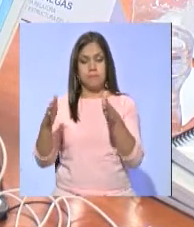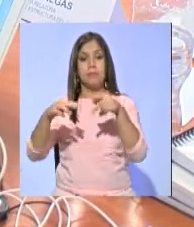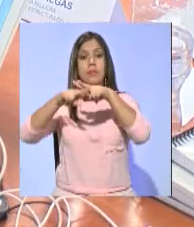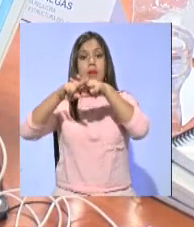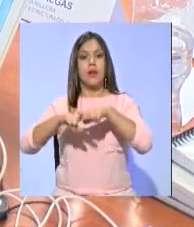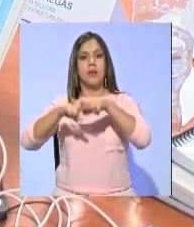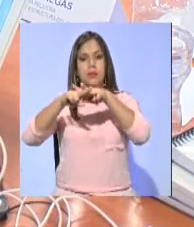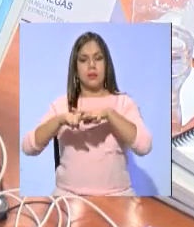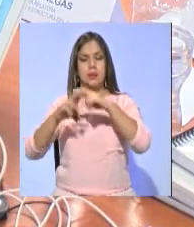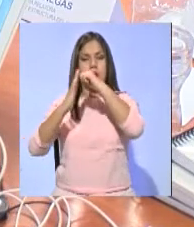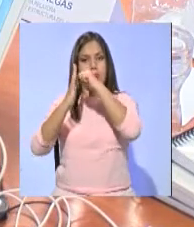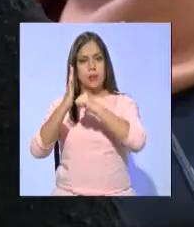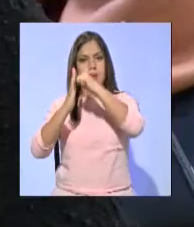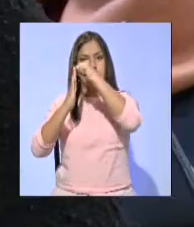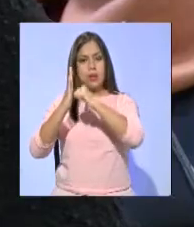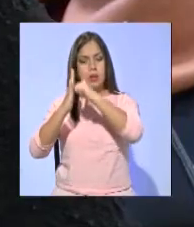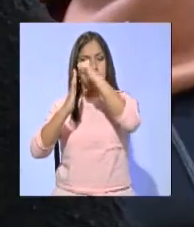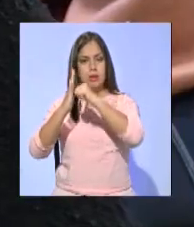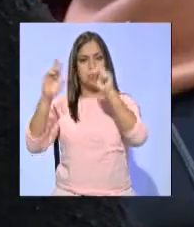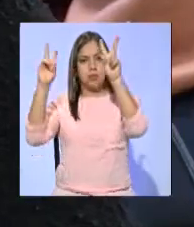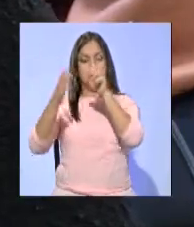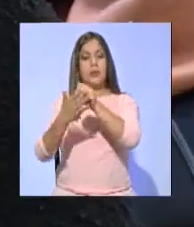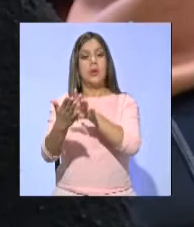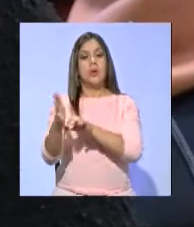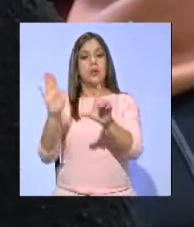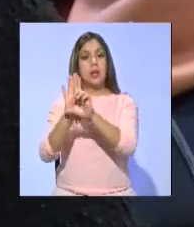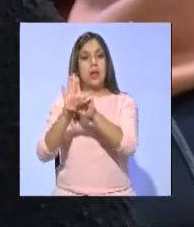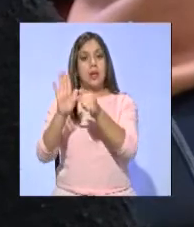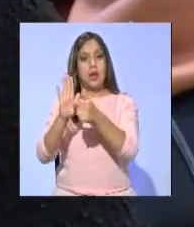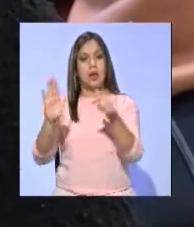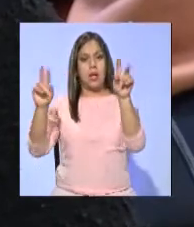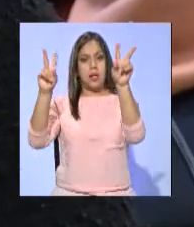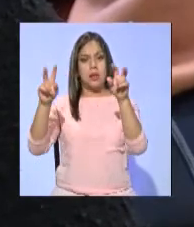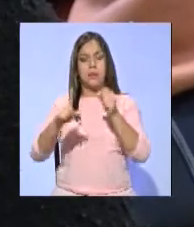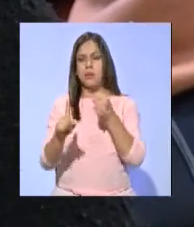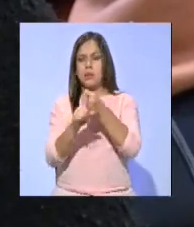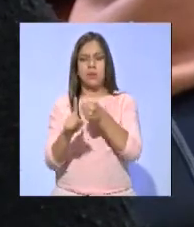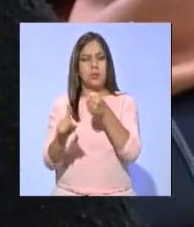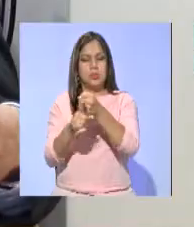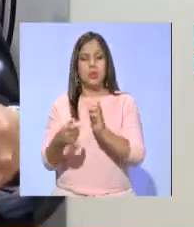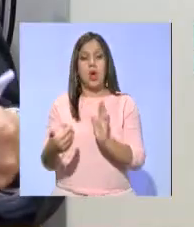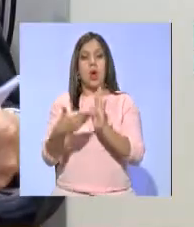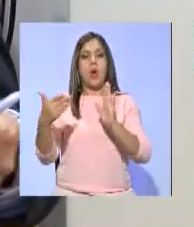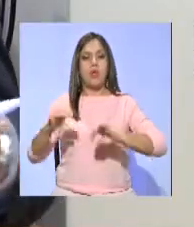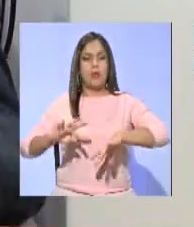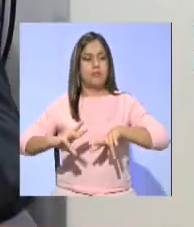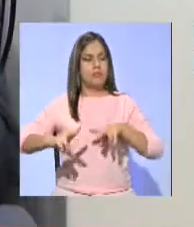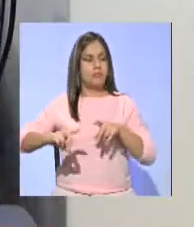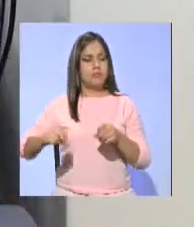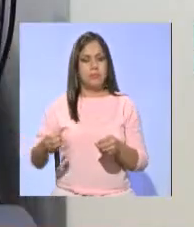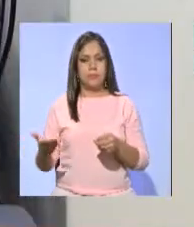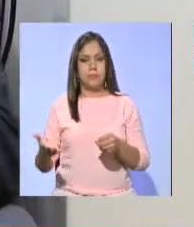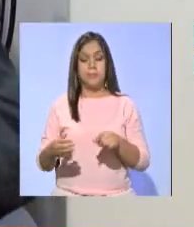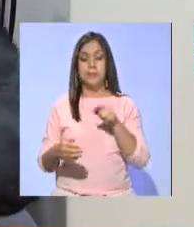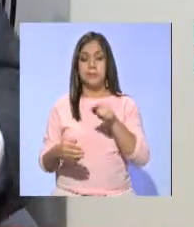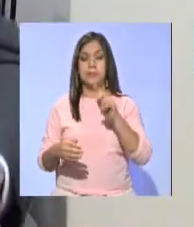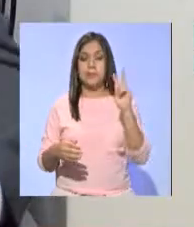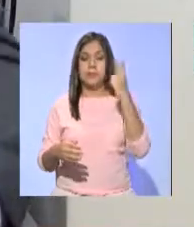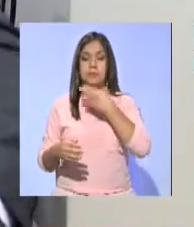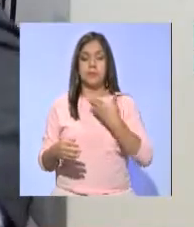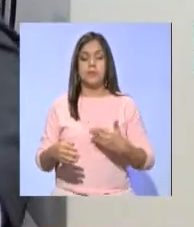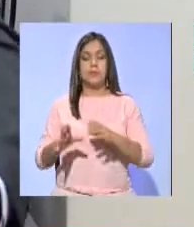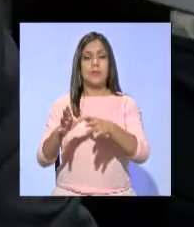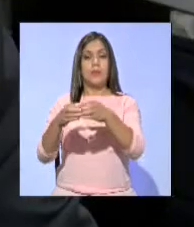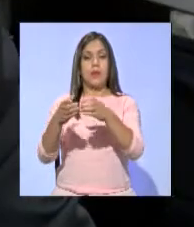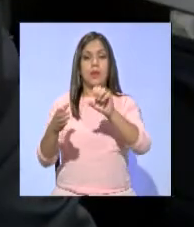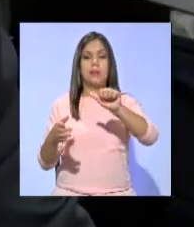analizó artículo por artículo la matriz de los proyectos de ley relacionados con la lucha contra la corrupción. En ese sentido, el vicepresidente de la